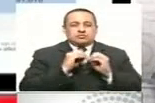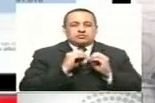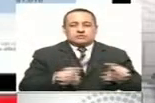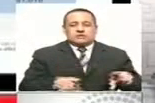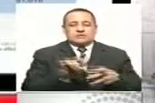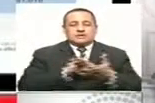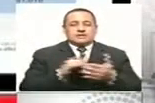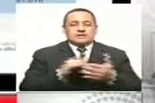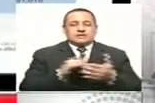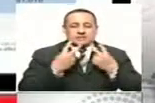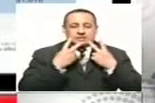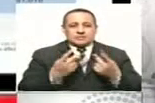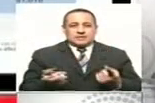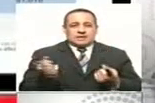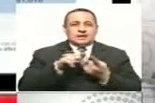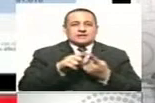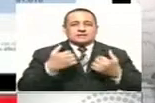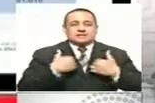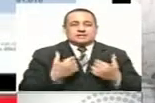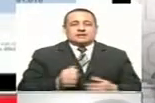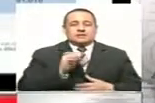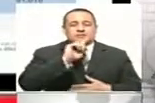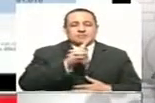etc., ¿no? Y por lo menos tener